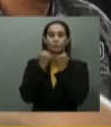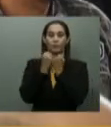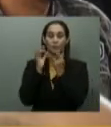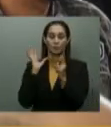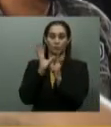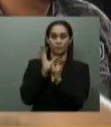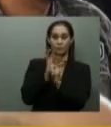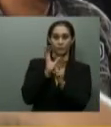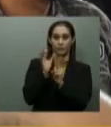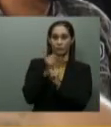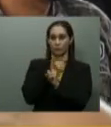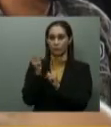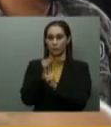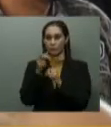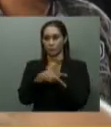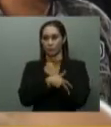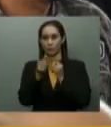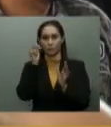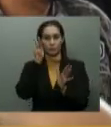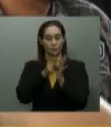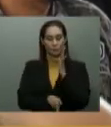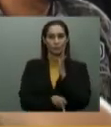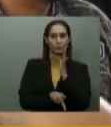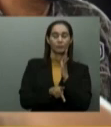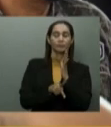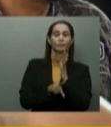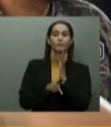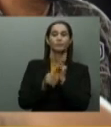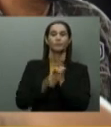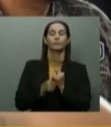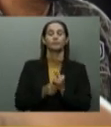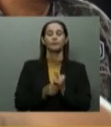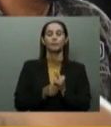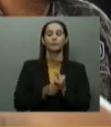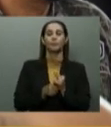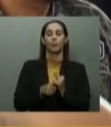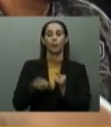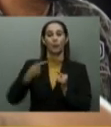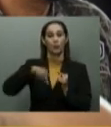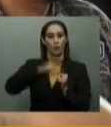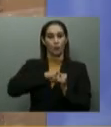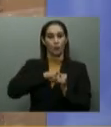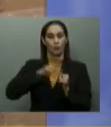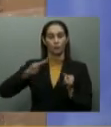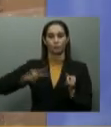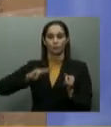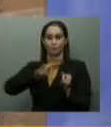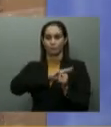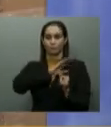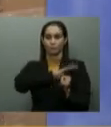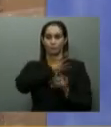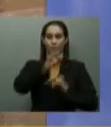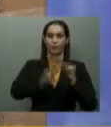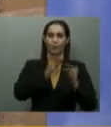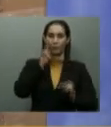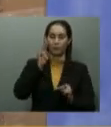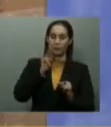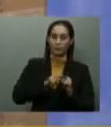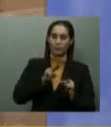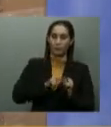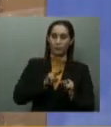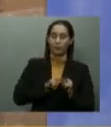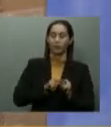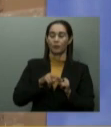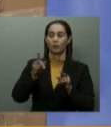lo que trae esos cambios bien llegados sean las cámaras que cuestionan o